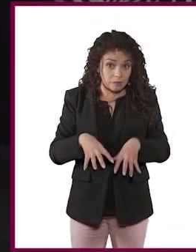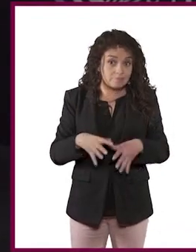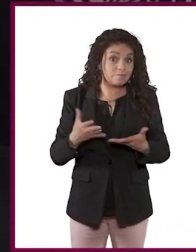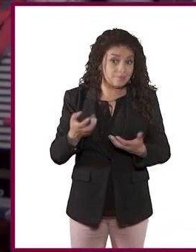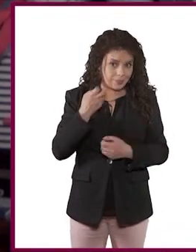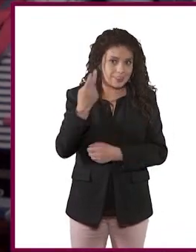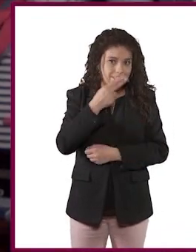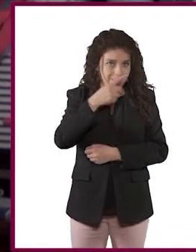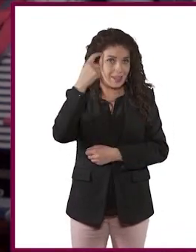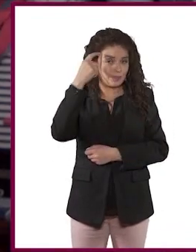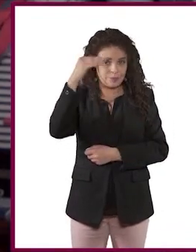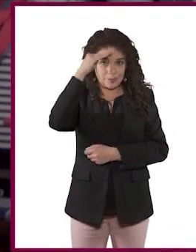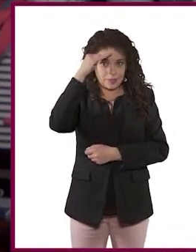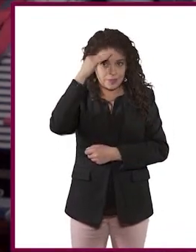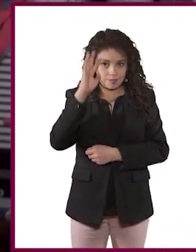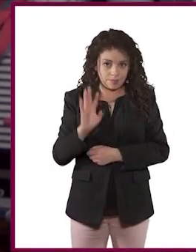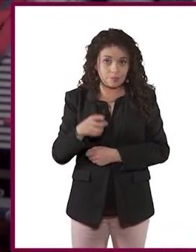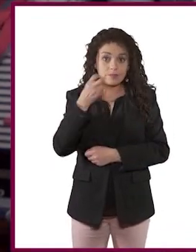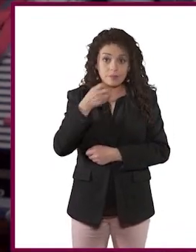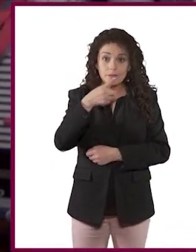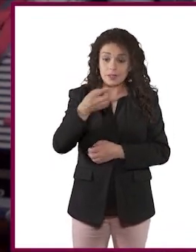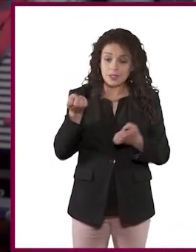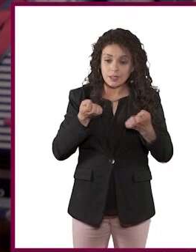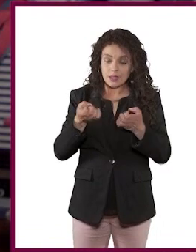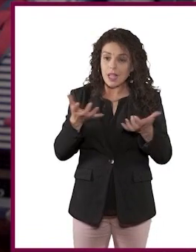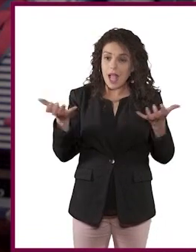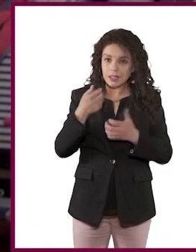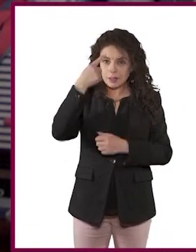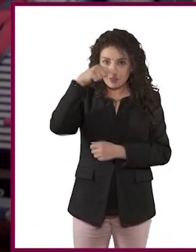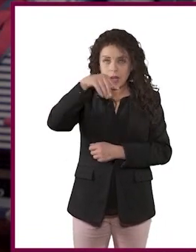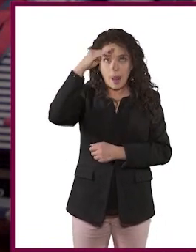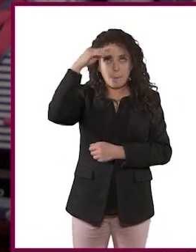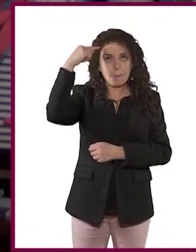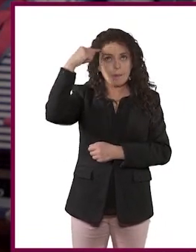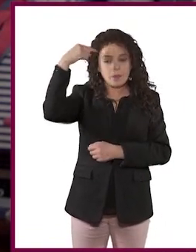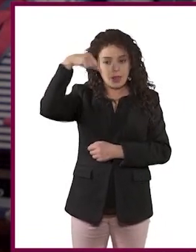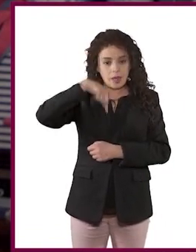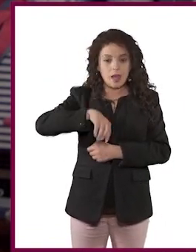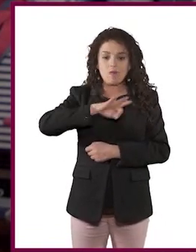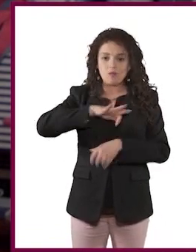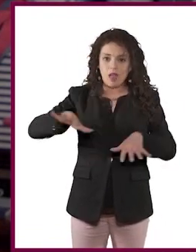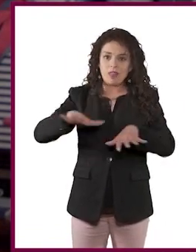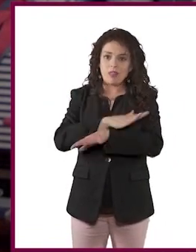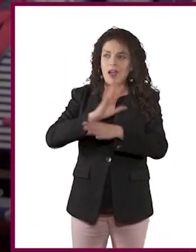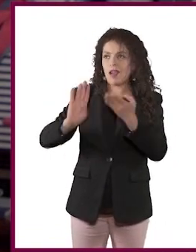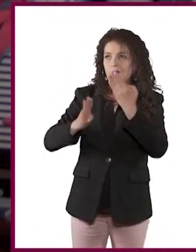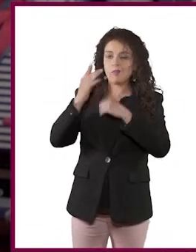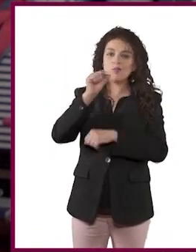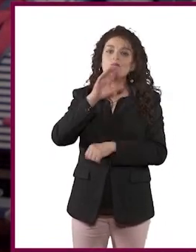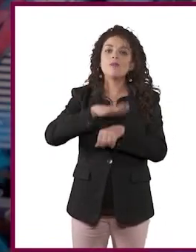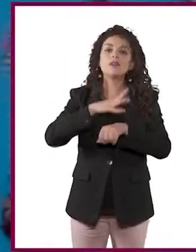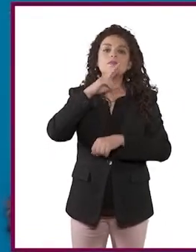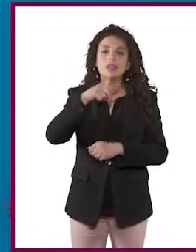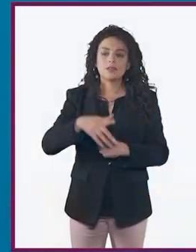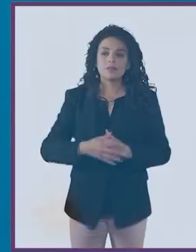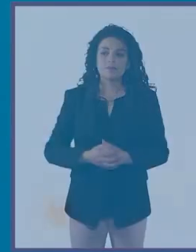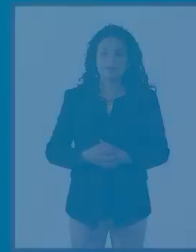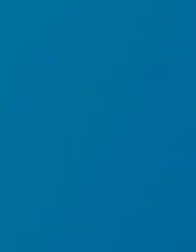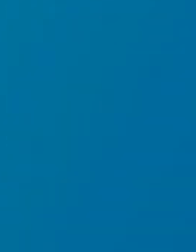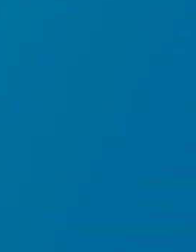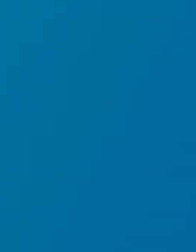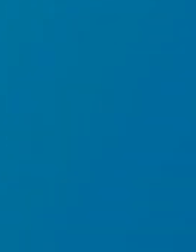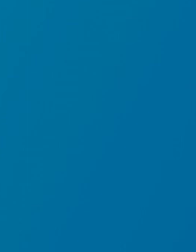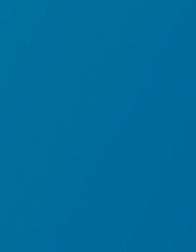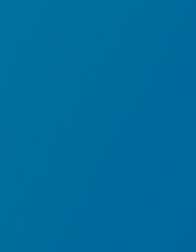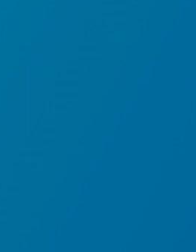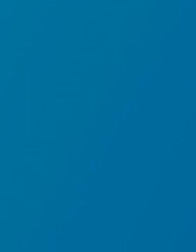violencia. Si hacemos este pequeño ejercicio de autocrítica, estoy segura que el mundo será un poco mejor.